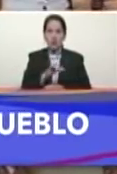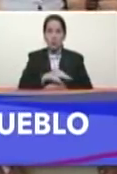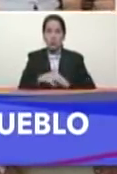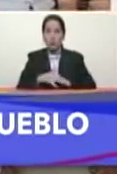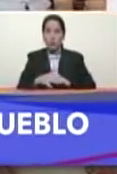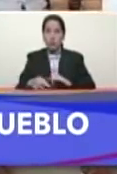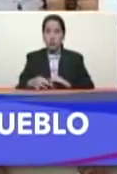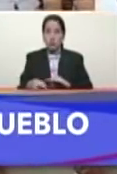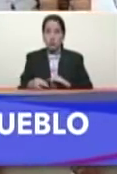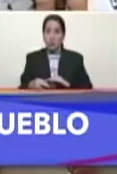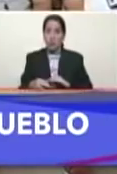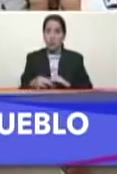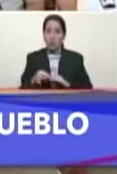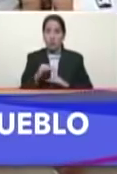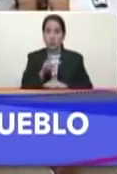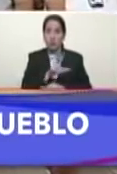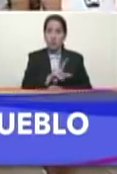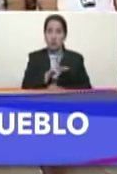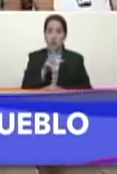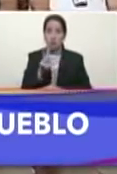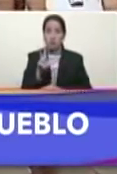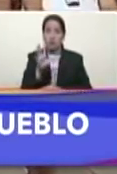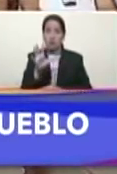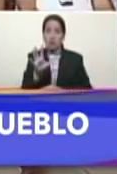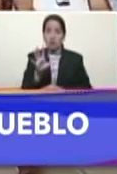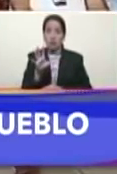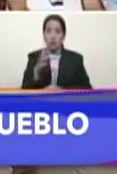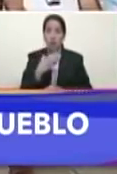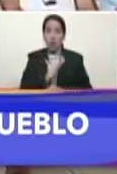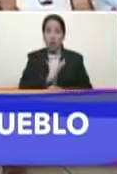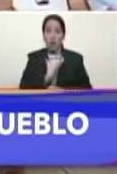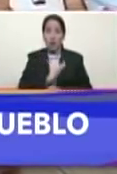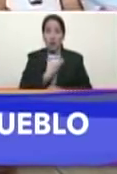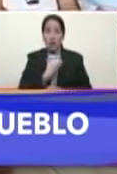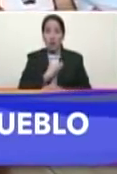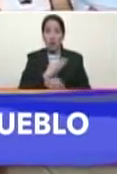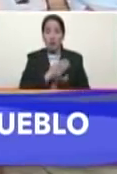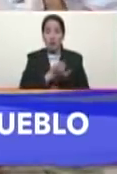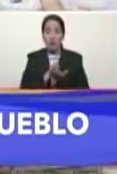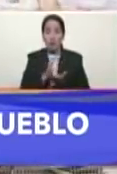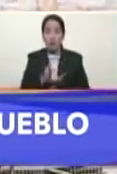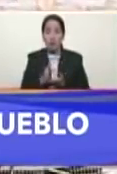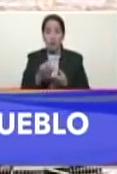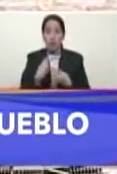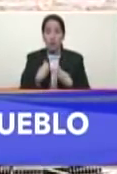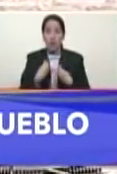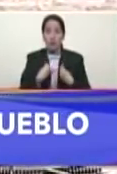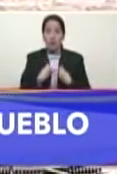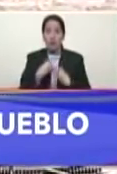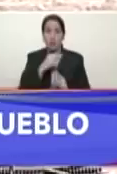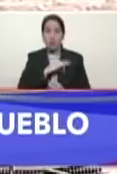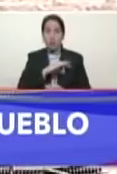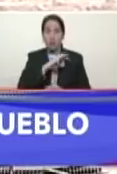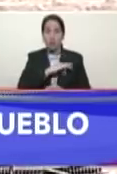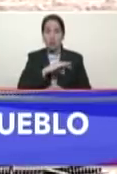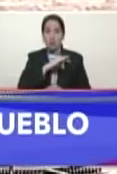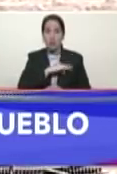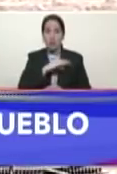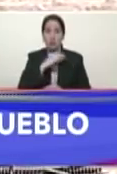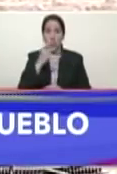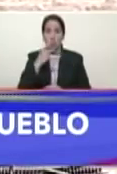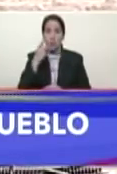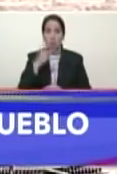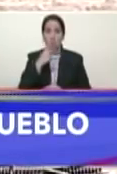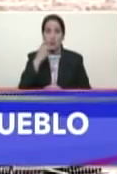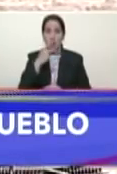con 335 alcaldes legítimos que conducen la vida social, política, institucional, junto a sus